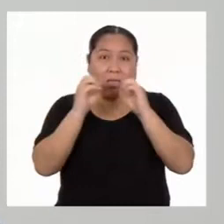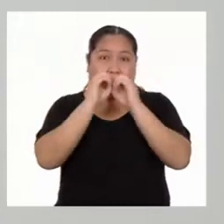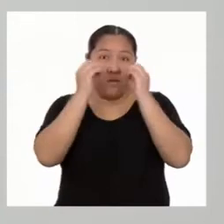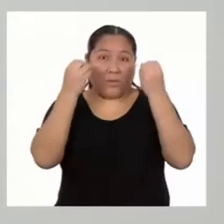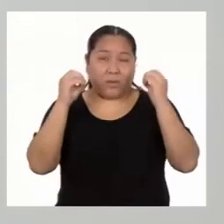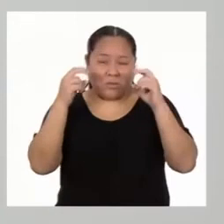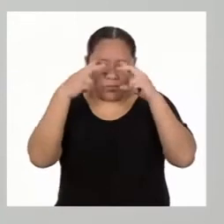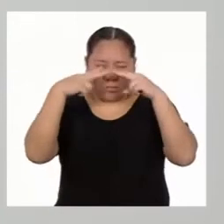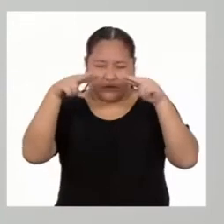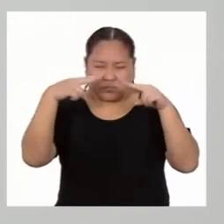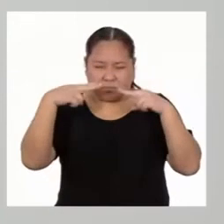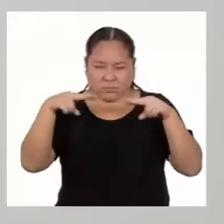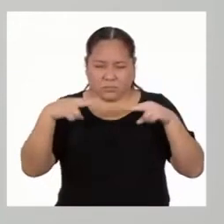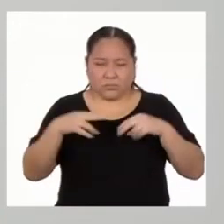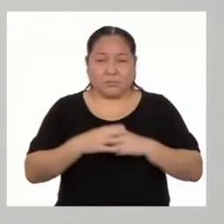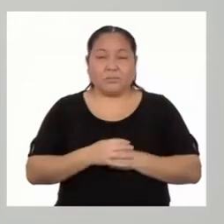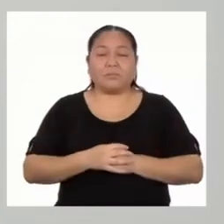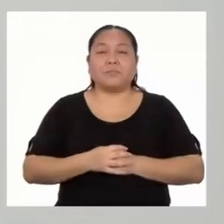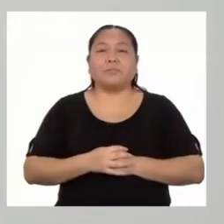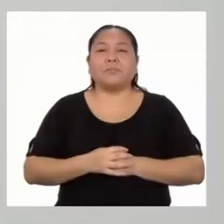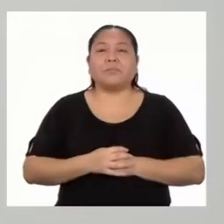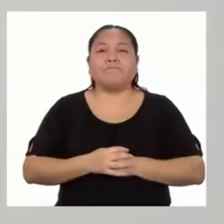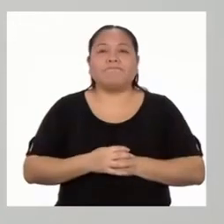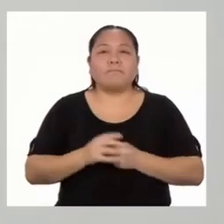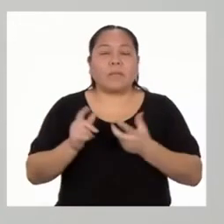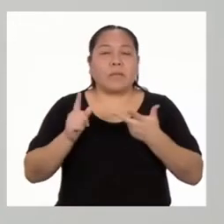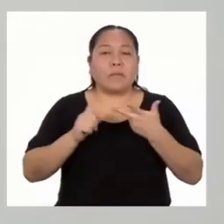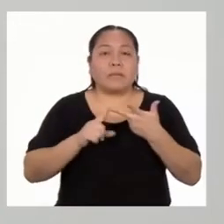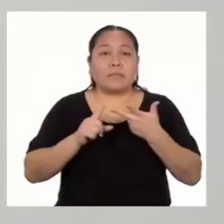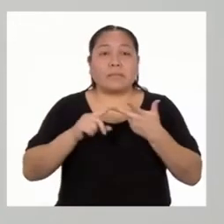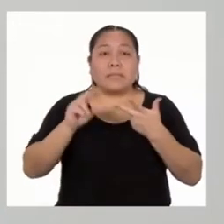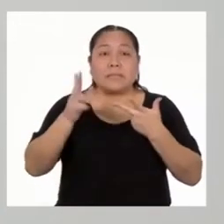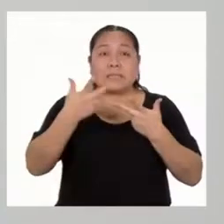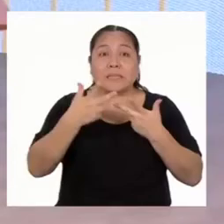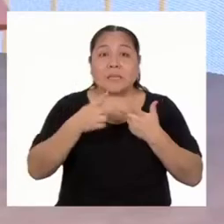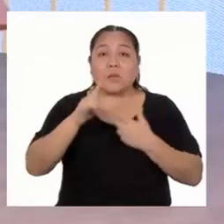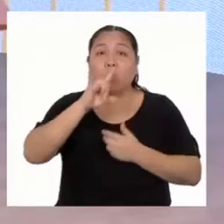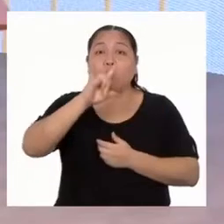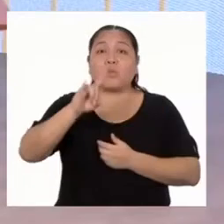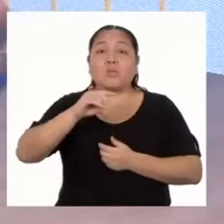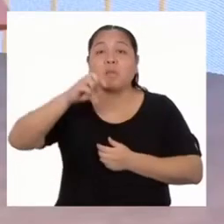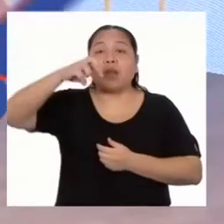Tercero, emplear macroreglas.